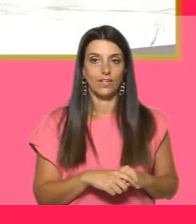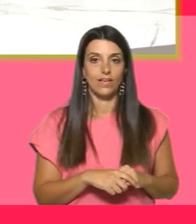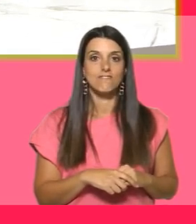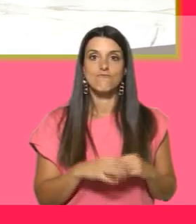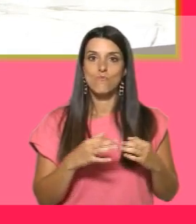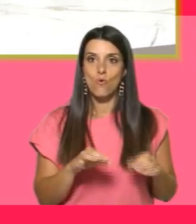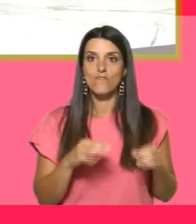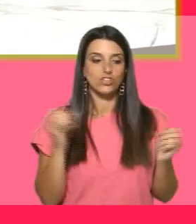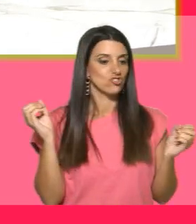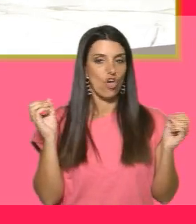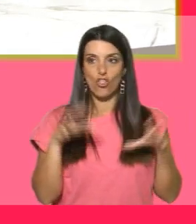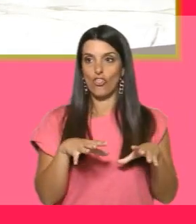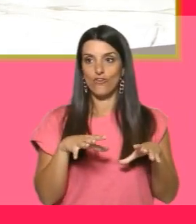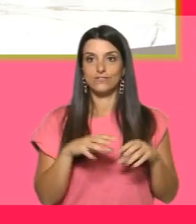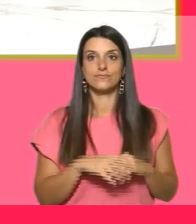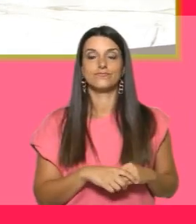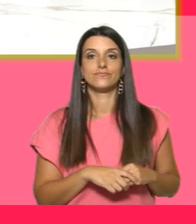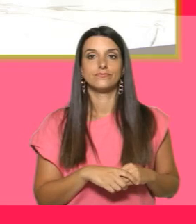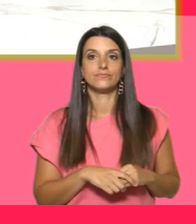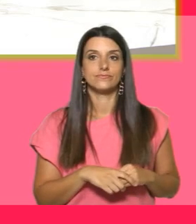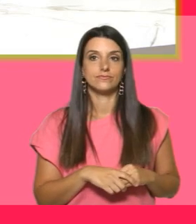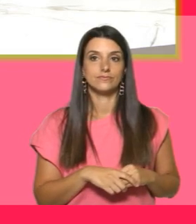Bien, para adentro.